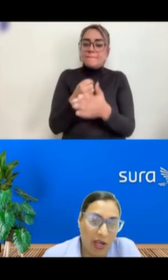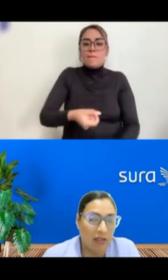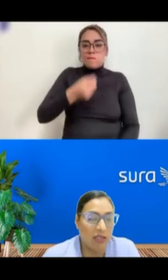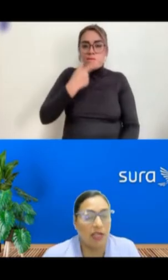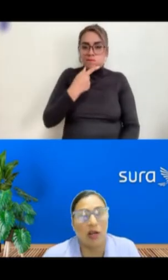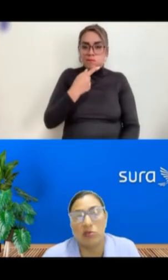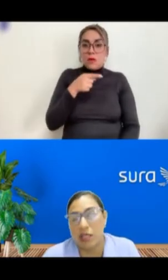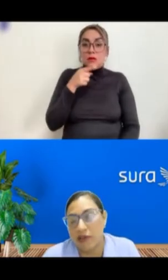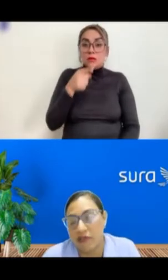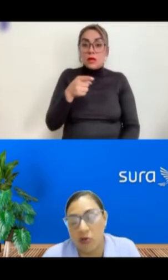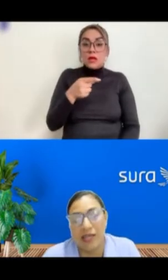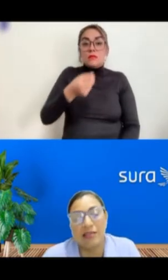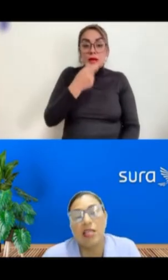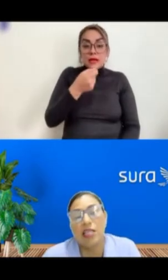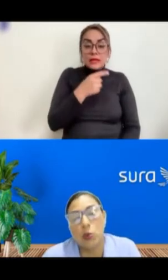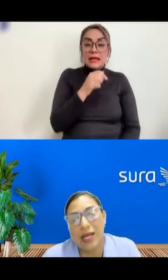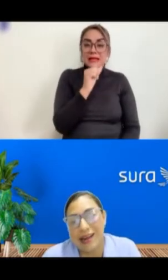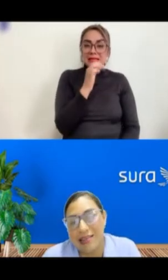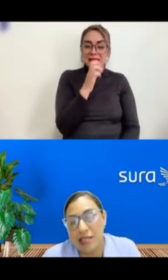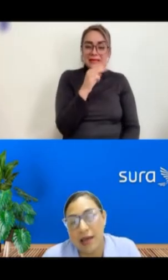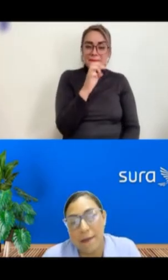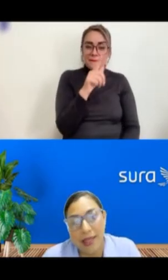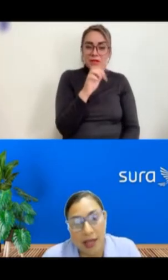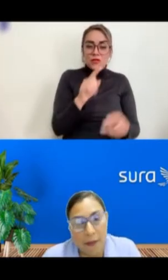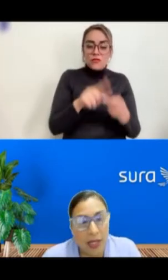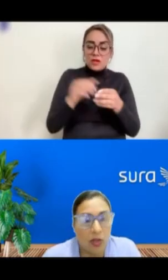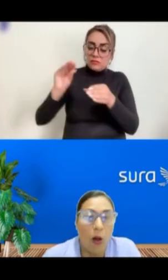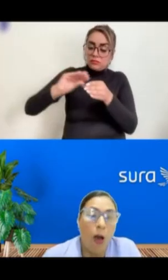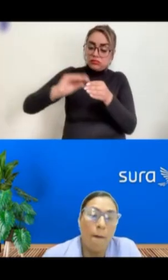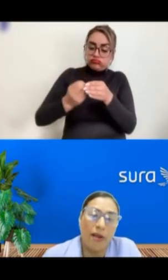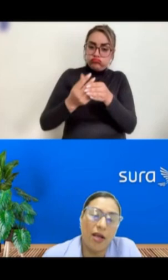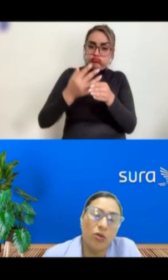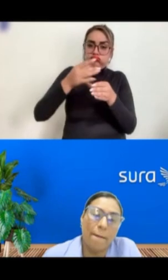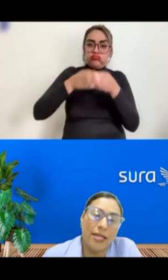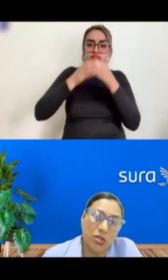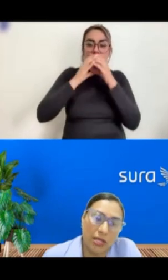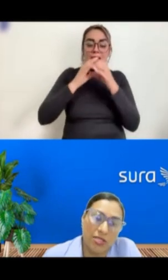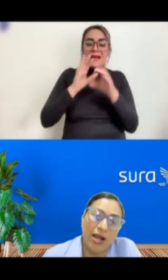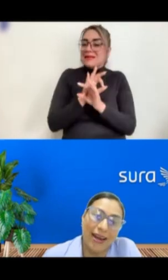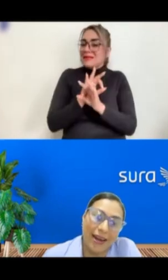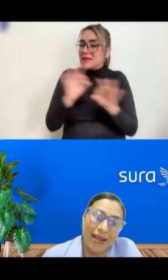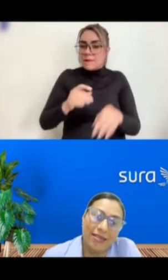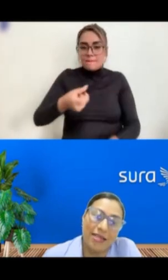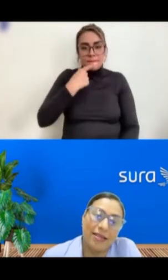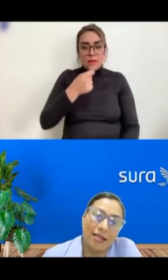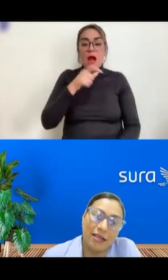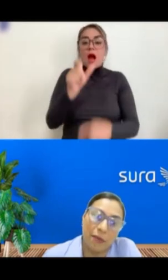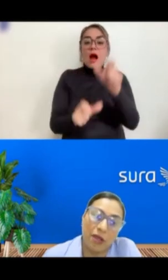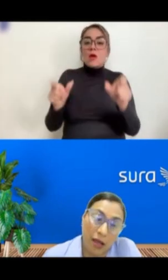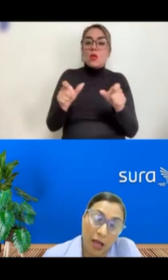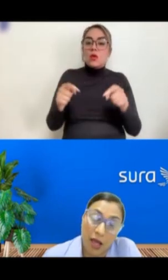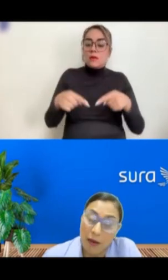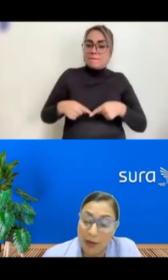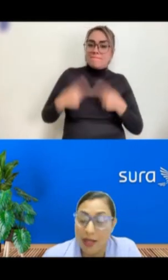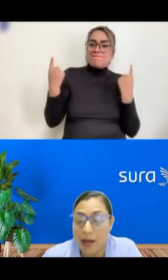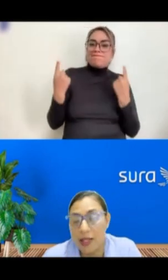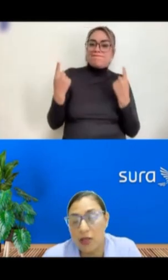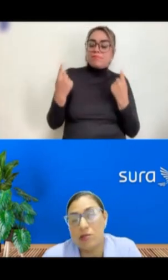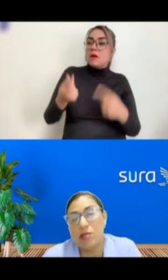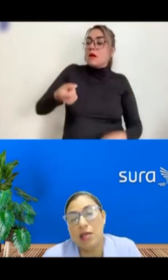un acetaminofén, ni siquiera un sal de frutas, ninguna clase de medicamentos, porque algunas personas son alérgicas a este tipo